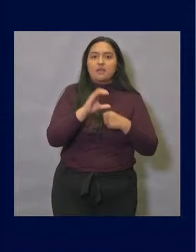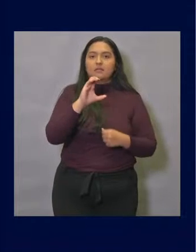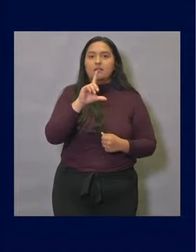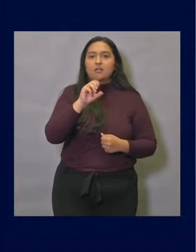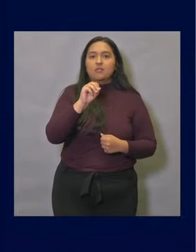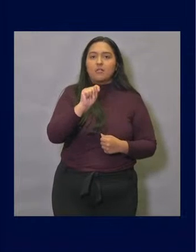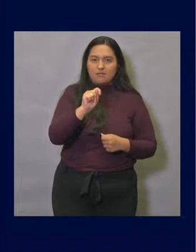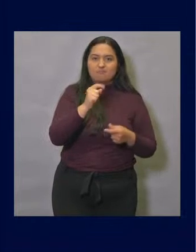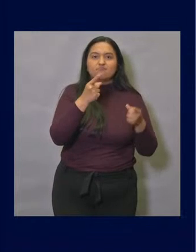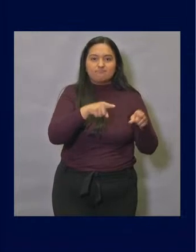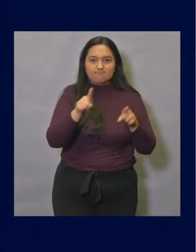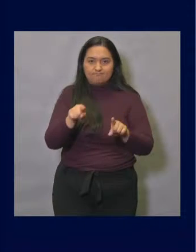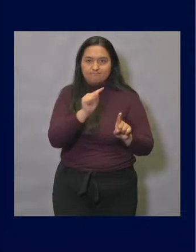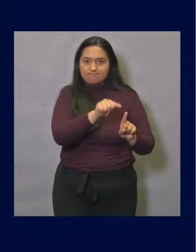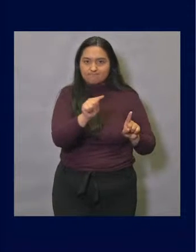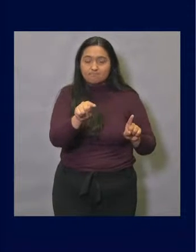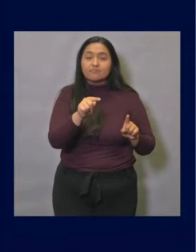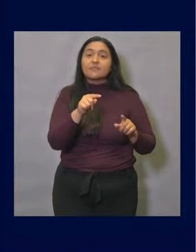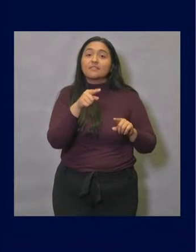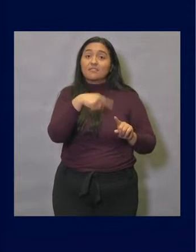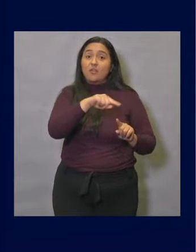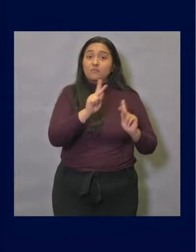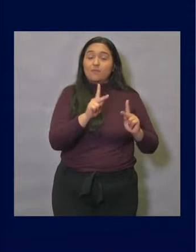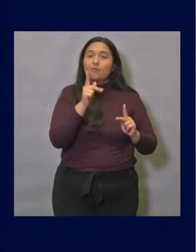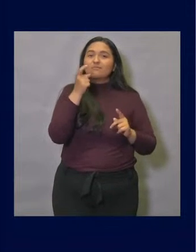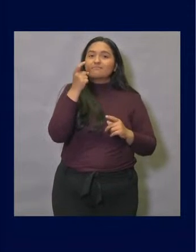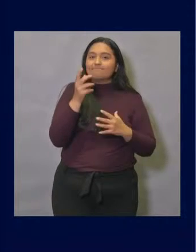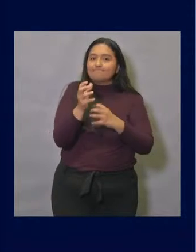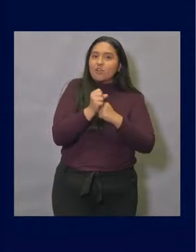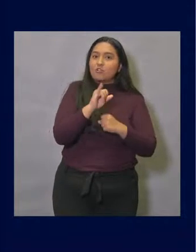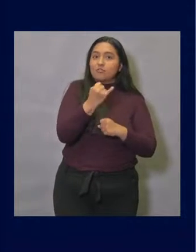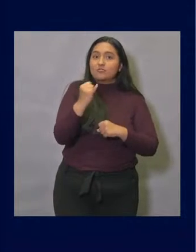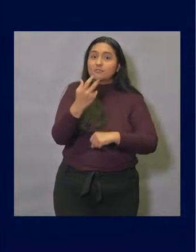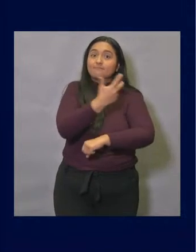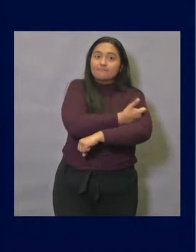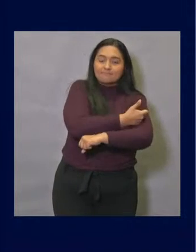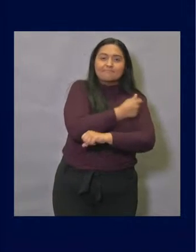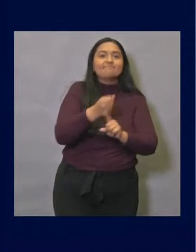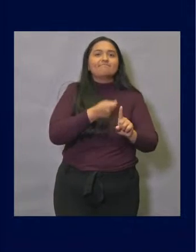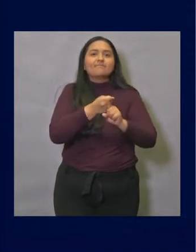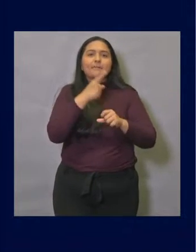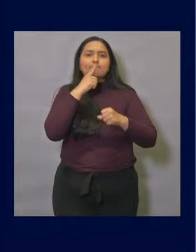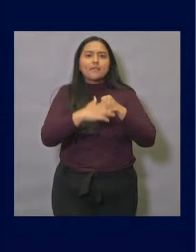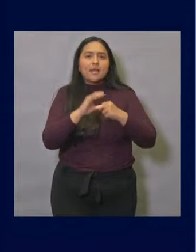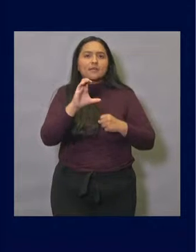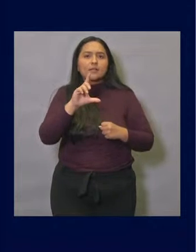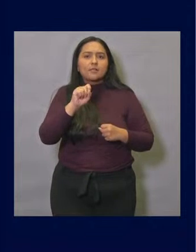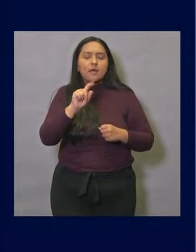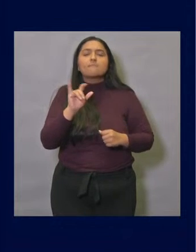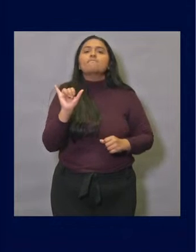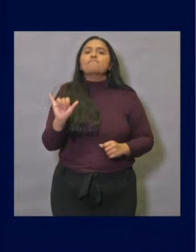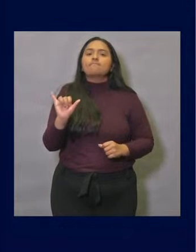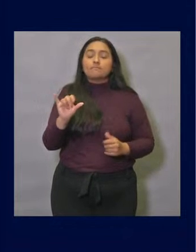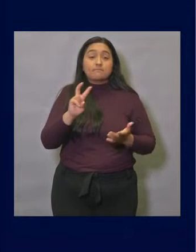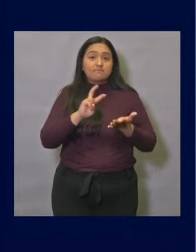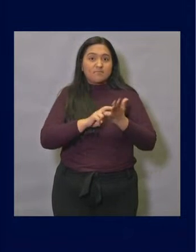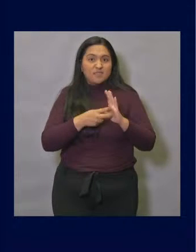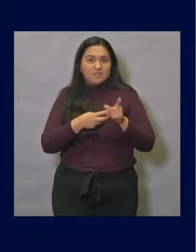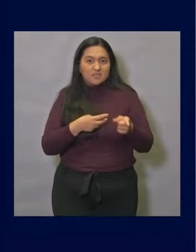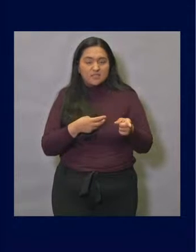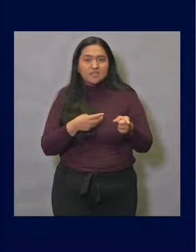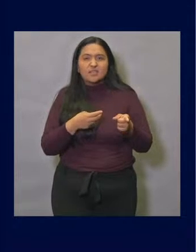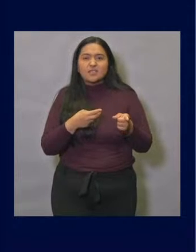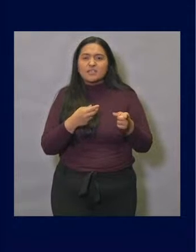coagulación en personas que habían recibido recientemente esta vacuna, lo que hizo que estos coágulos fueran diferentes y